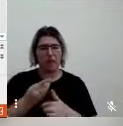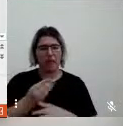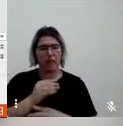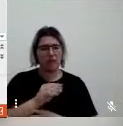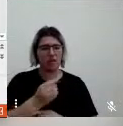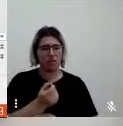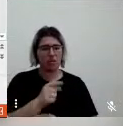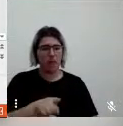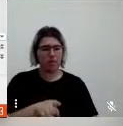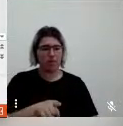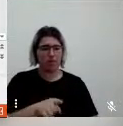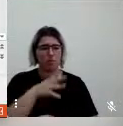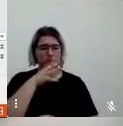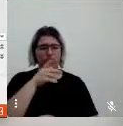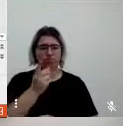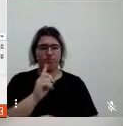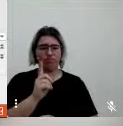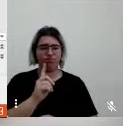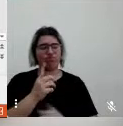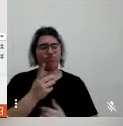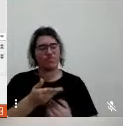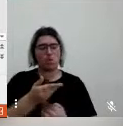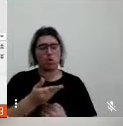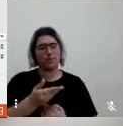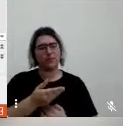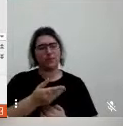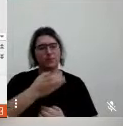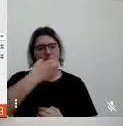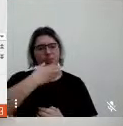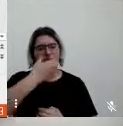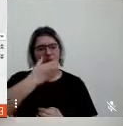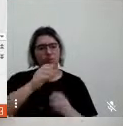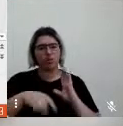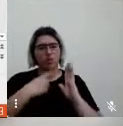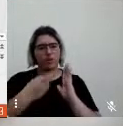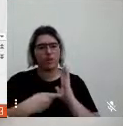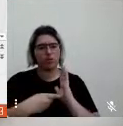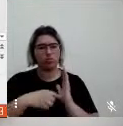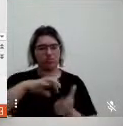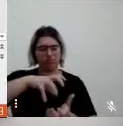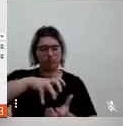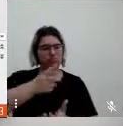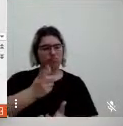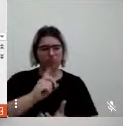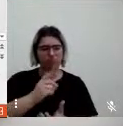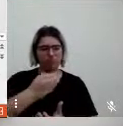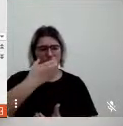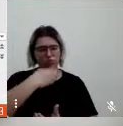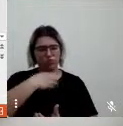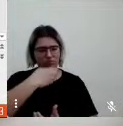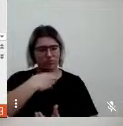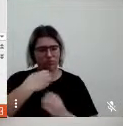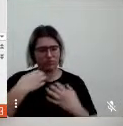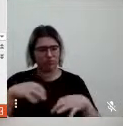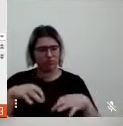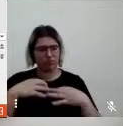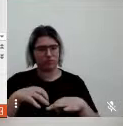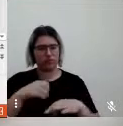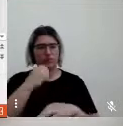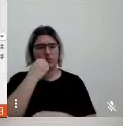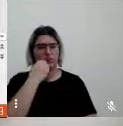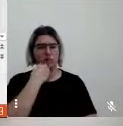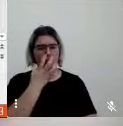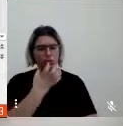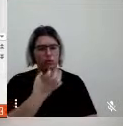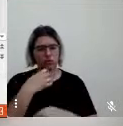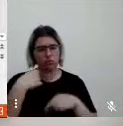Por eso, siempre mejor la pieza de fruta entera. Consumir todos los días un puñito de frutos secos, porque